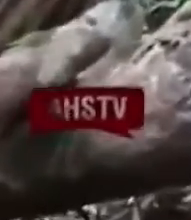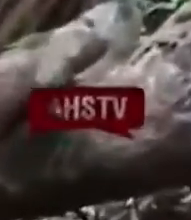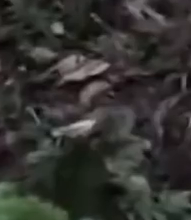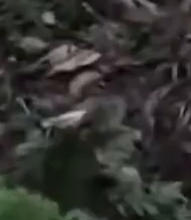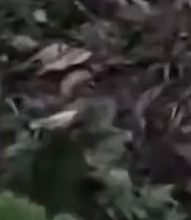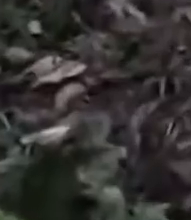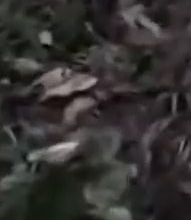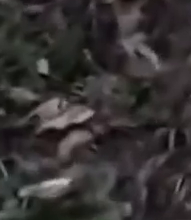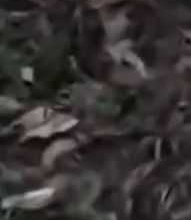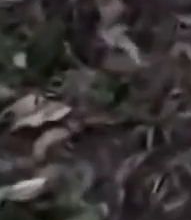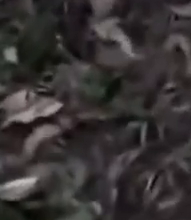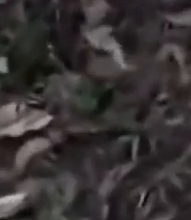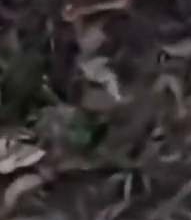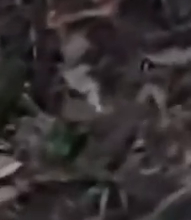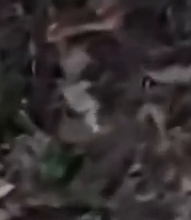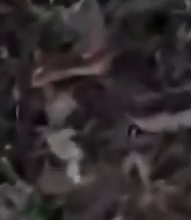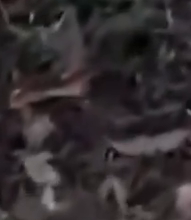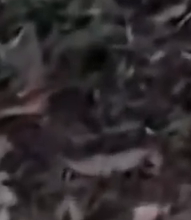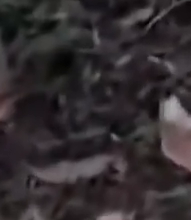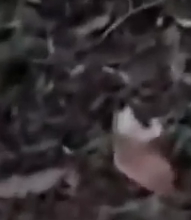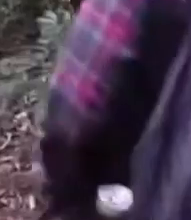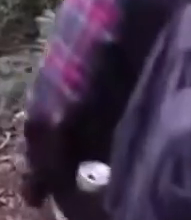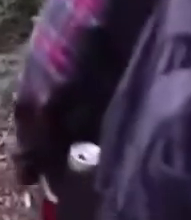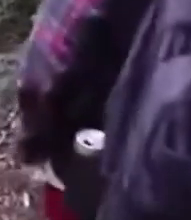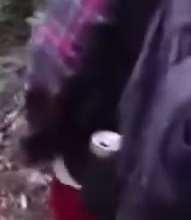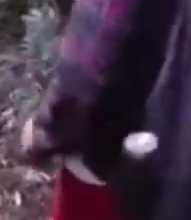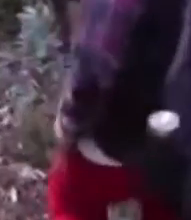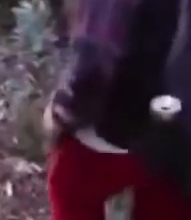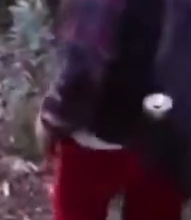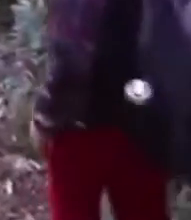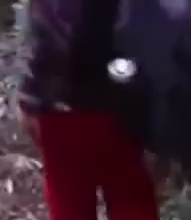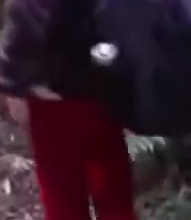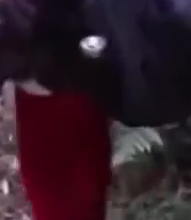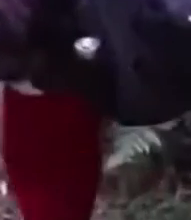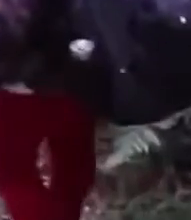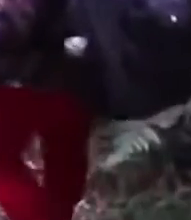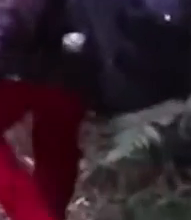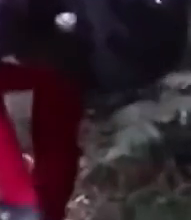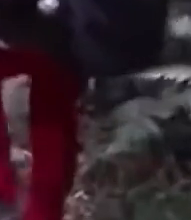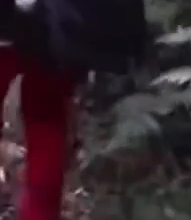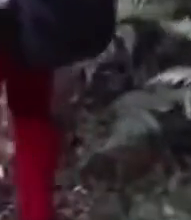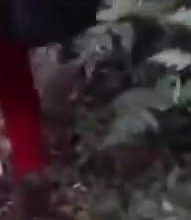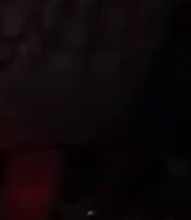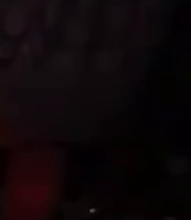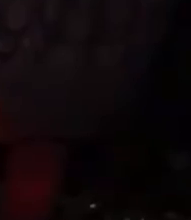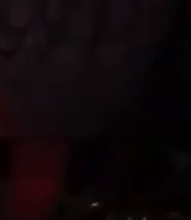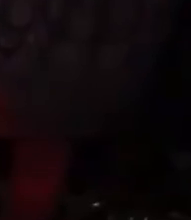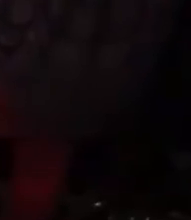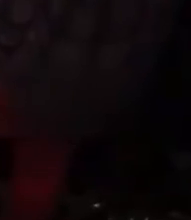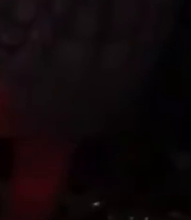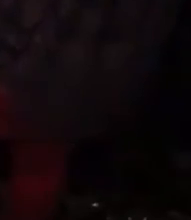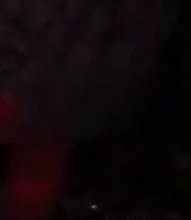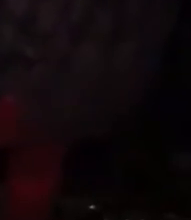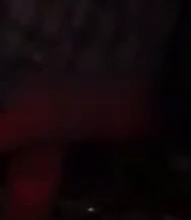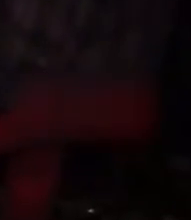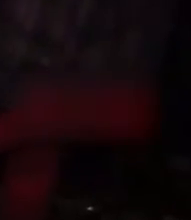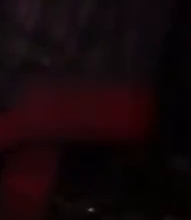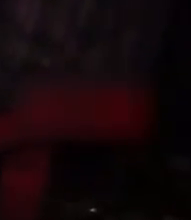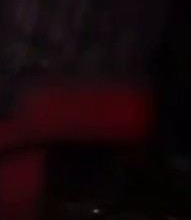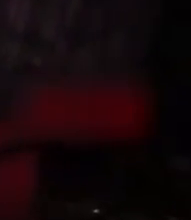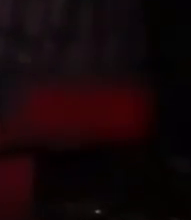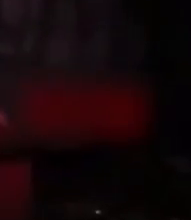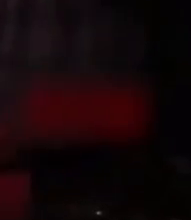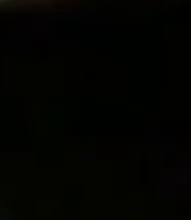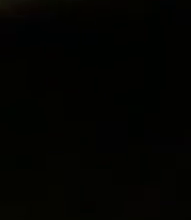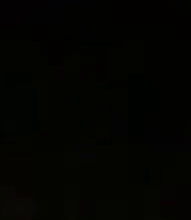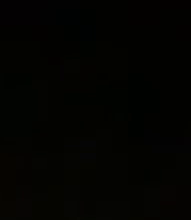laurel, no dejes de asombrarte al asistir a un nuevo nacimiento en